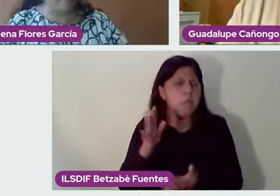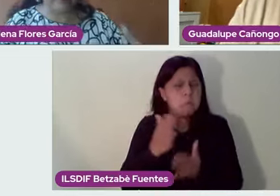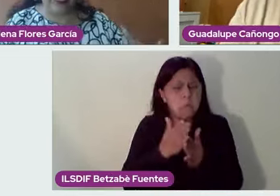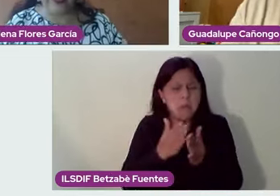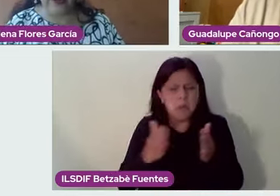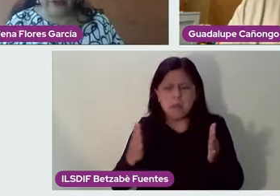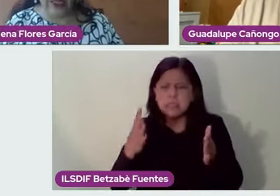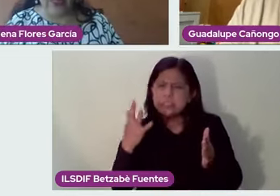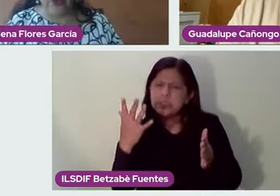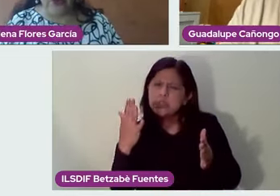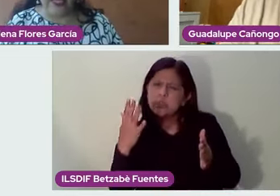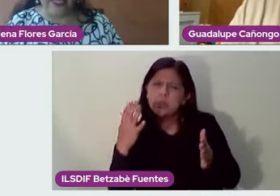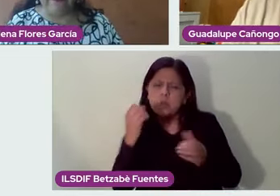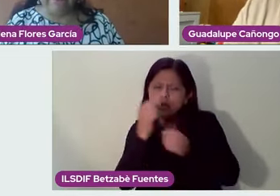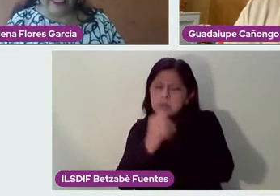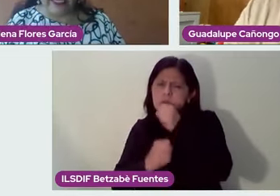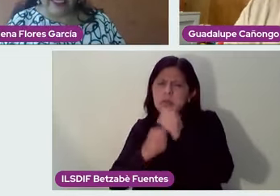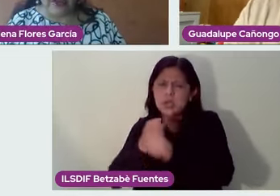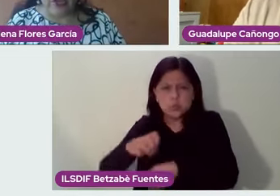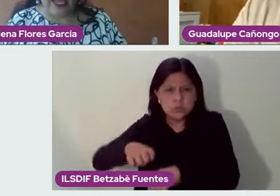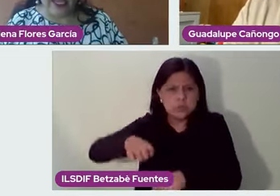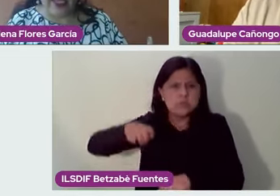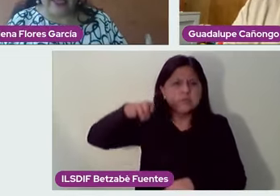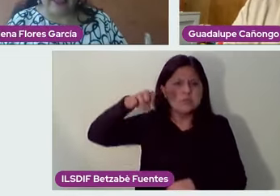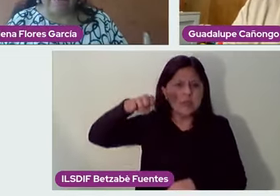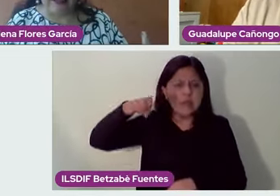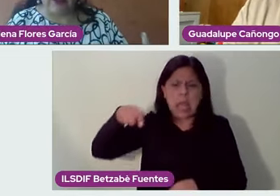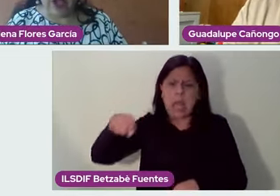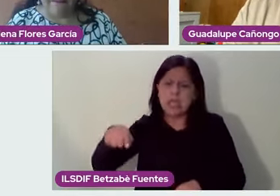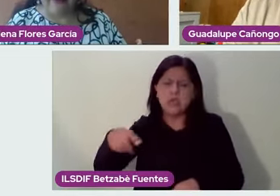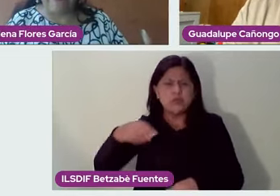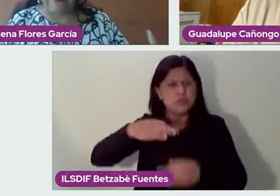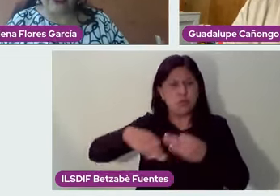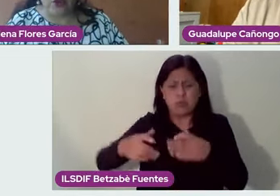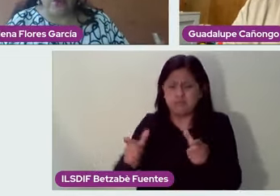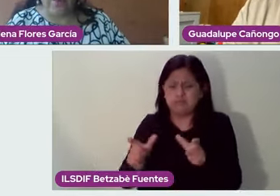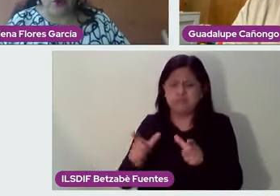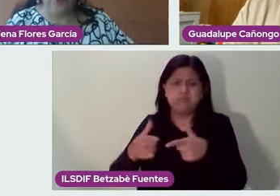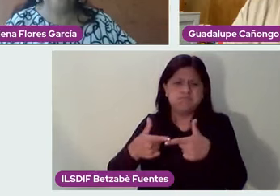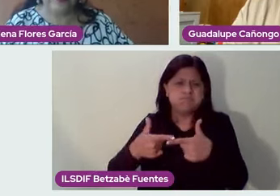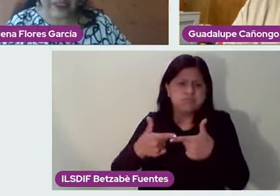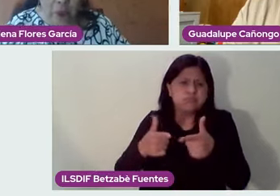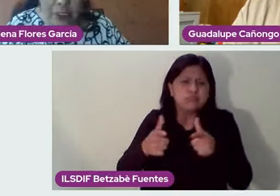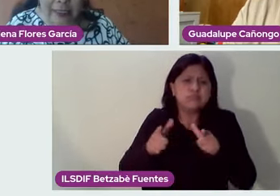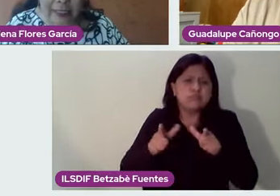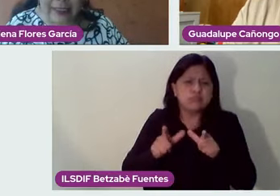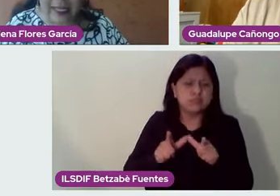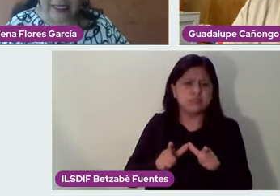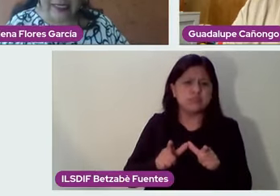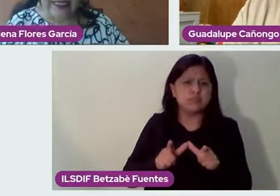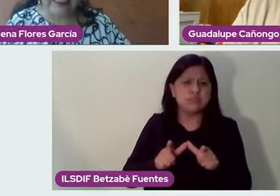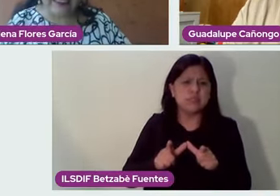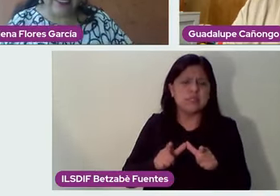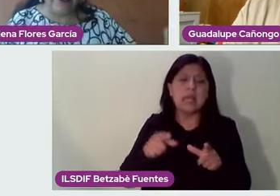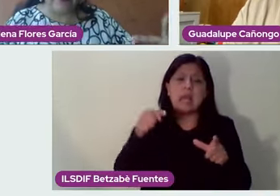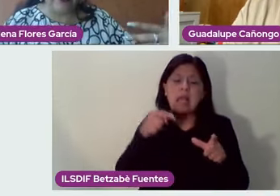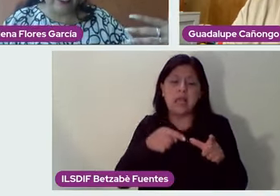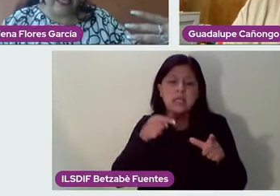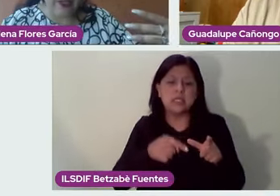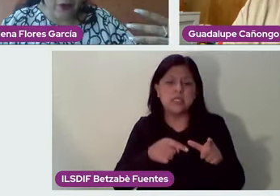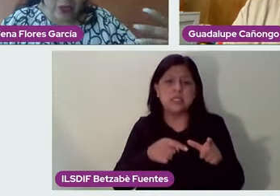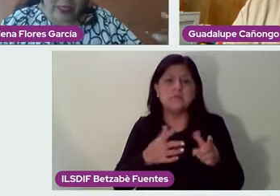una bolsa, ¿no? Donde creo que faltó la previsión un poco de la seguridad digital. Es